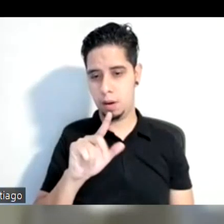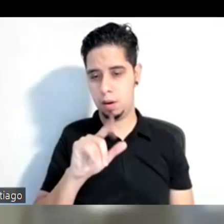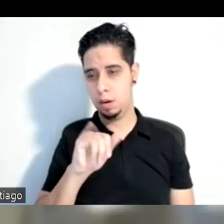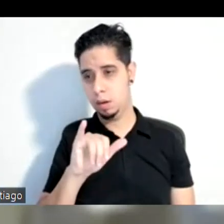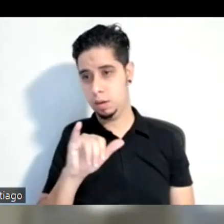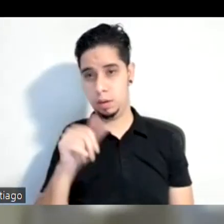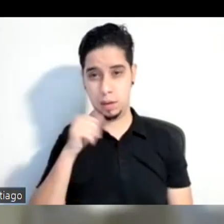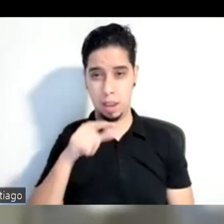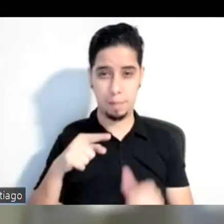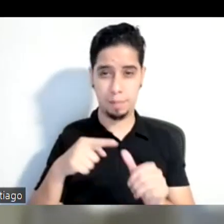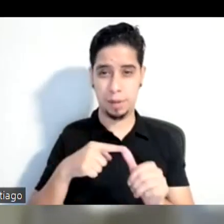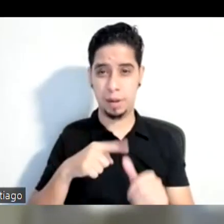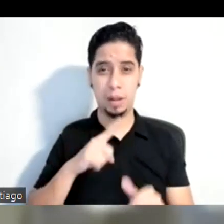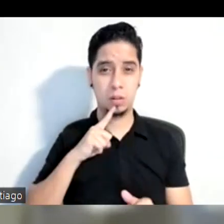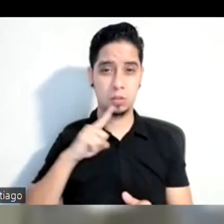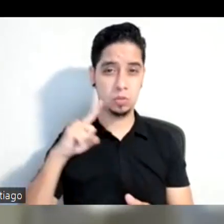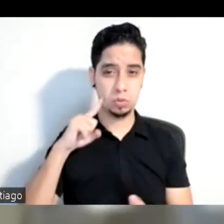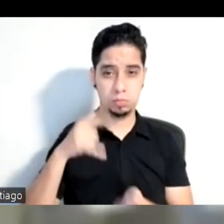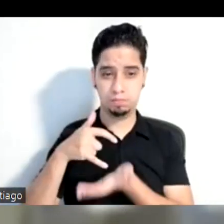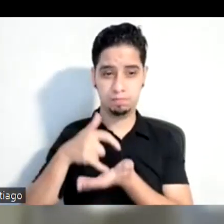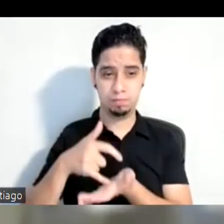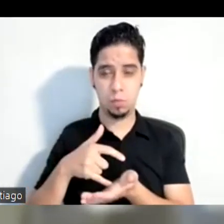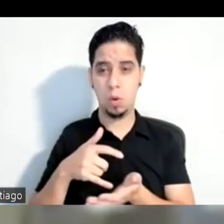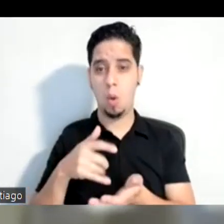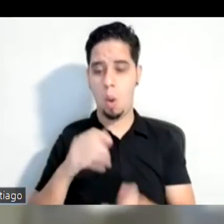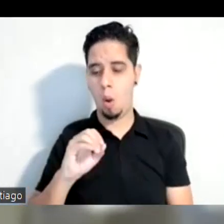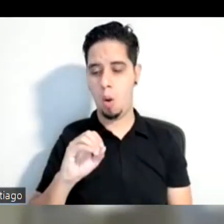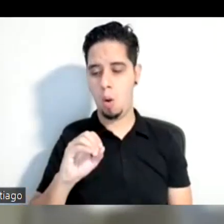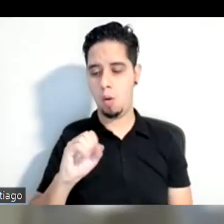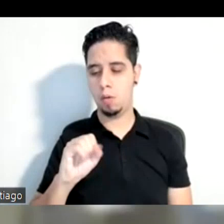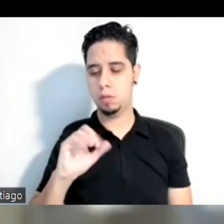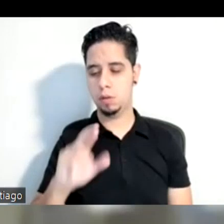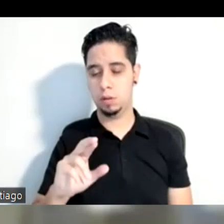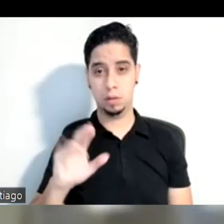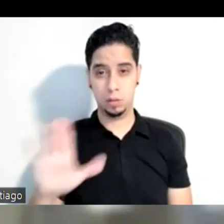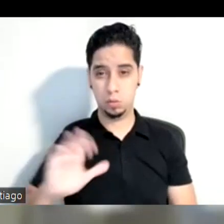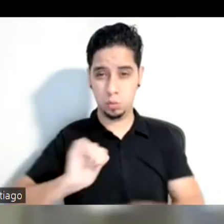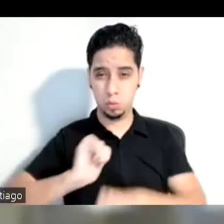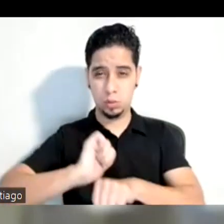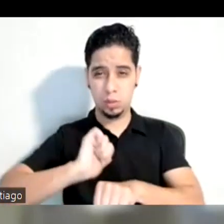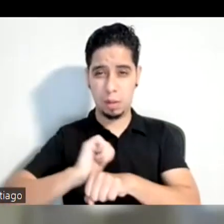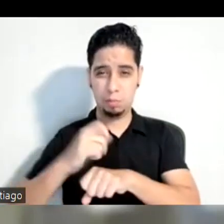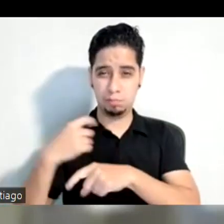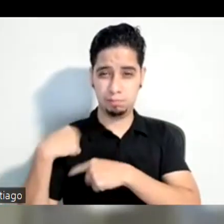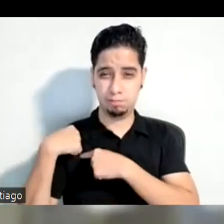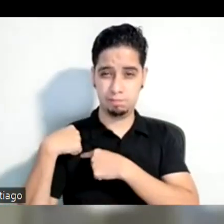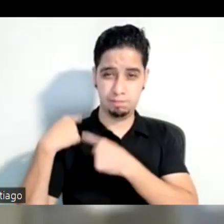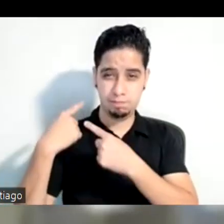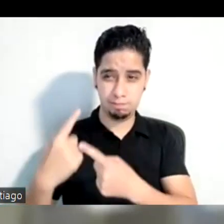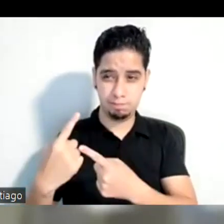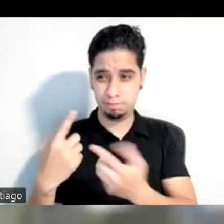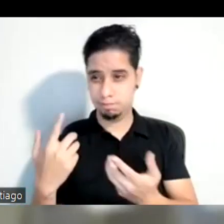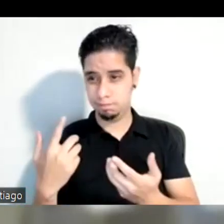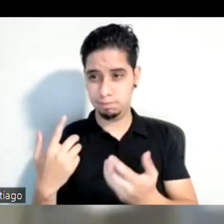de un Oscar, la primera sola actriz recipiente de un Oscar, y el trabajo que ella lleva haciendo por los pasados,